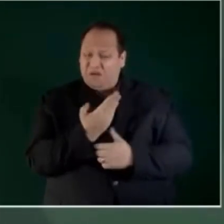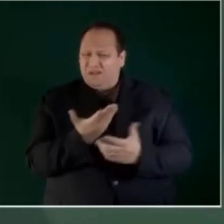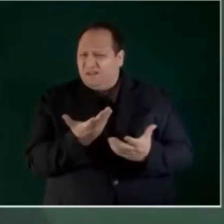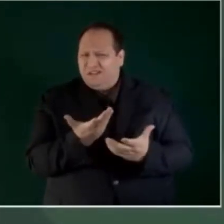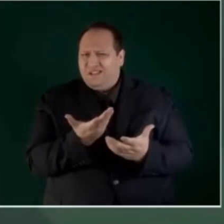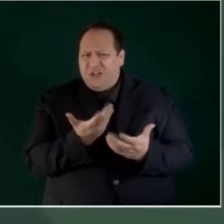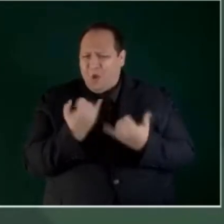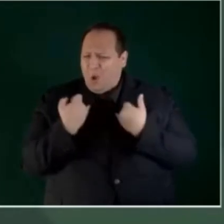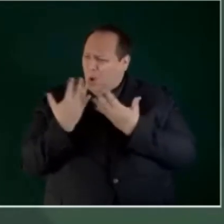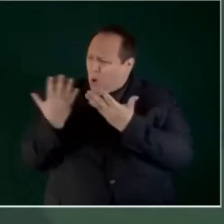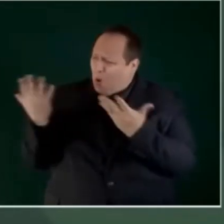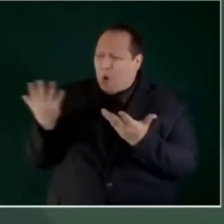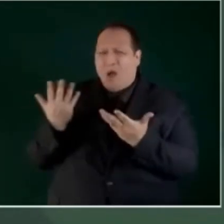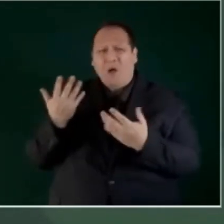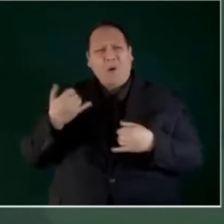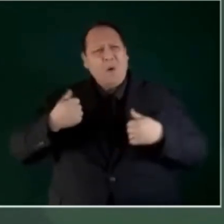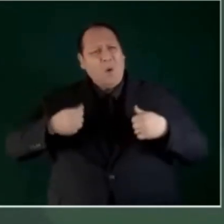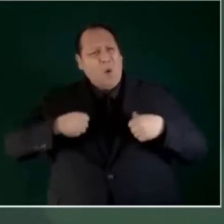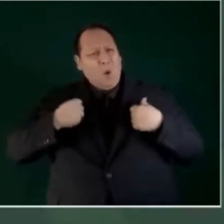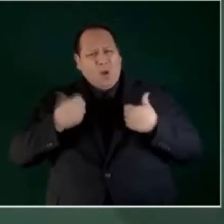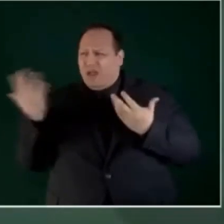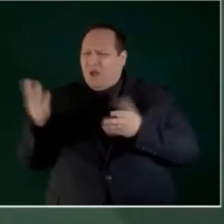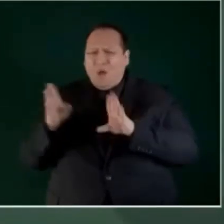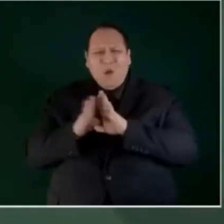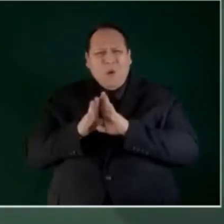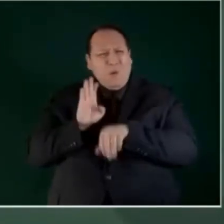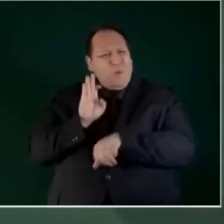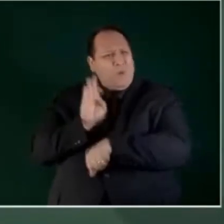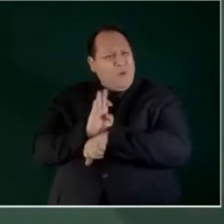para los jóvenes, para los adolescentes,